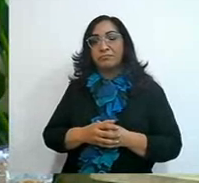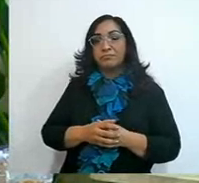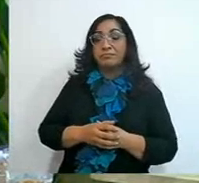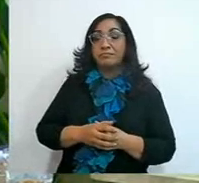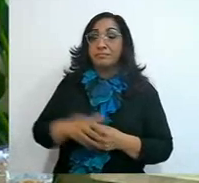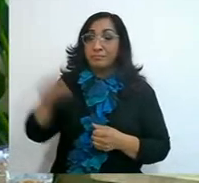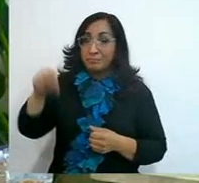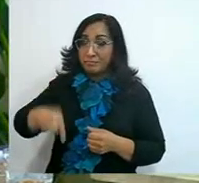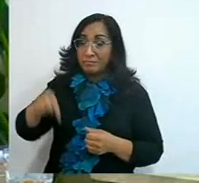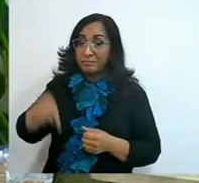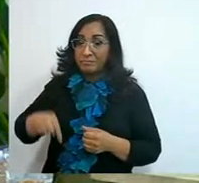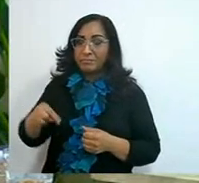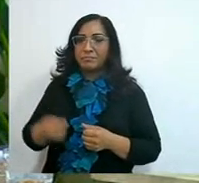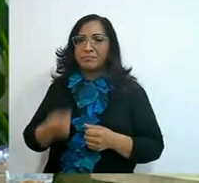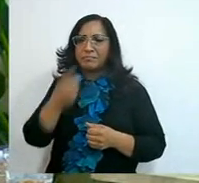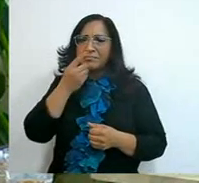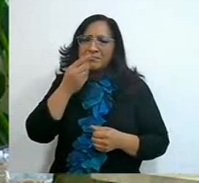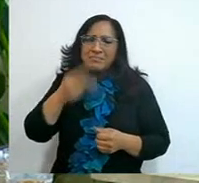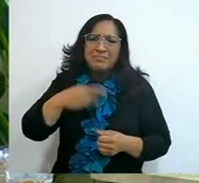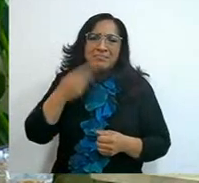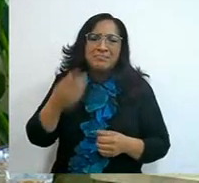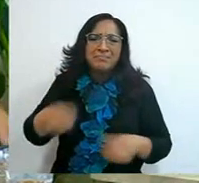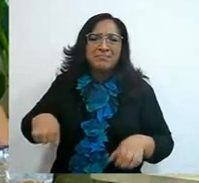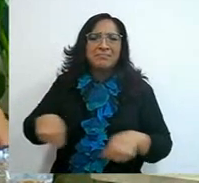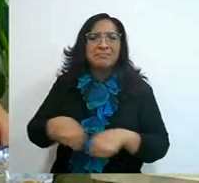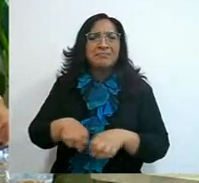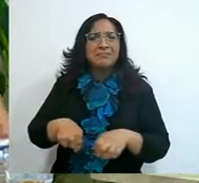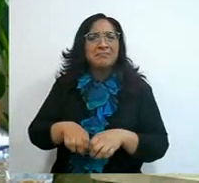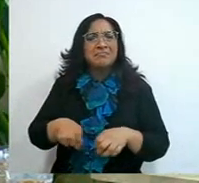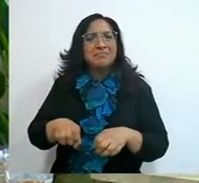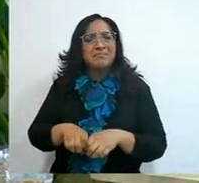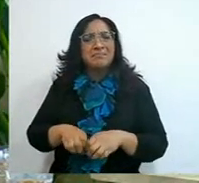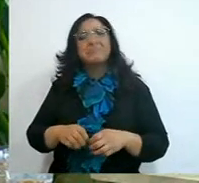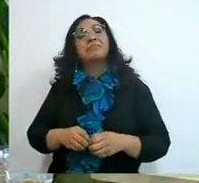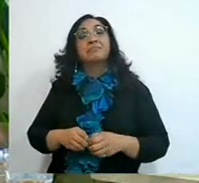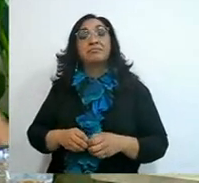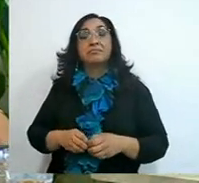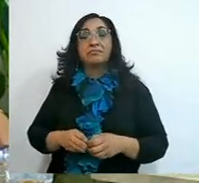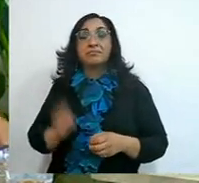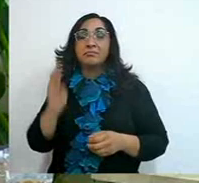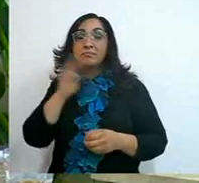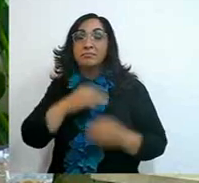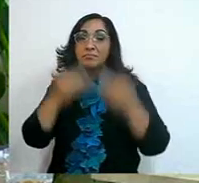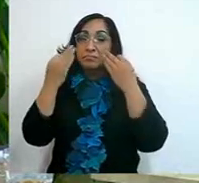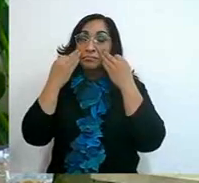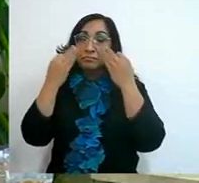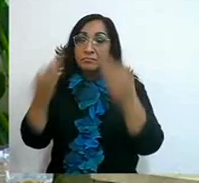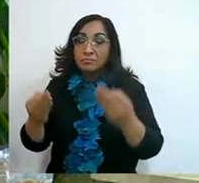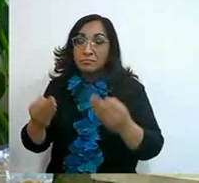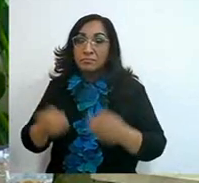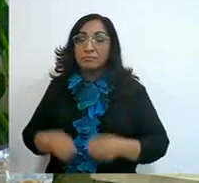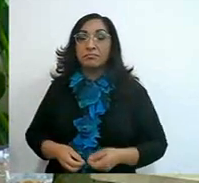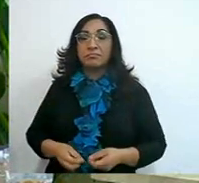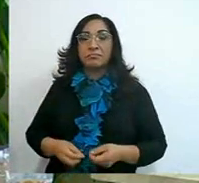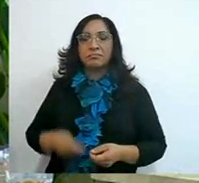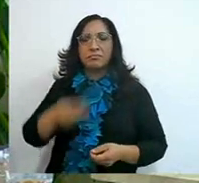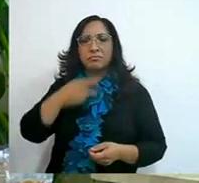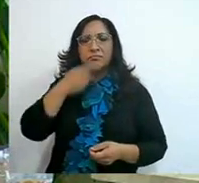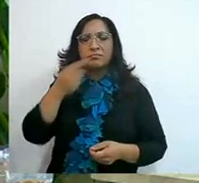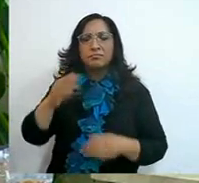Este proverbio habla de cómo el falso testimonio, la calumnia, la